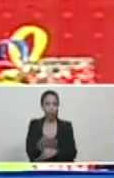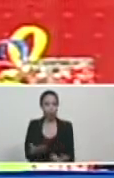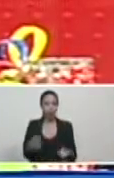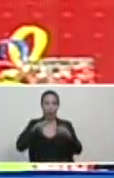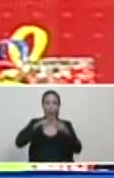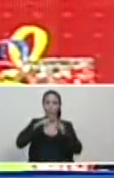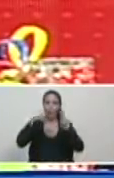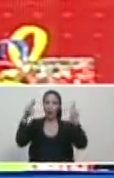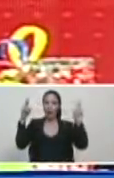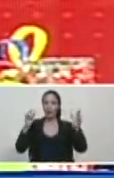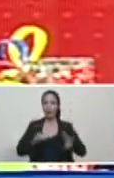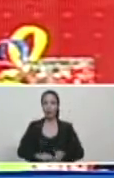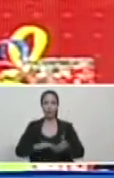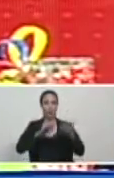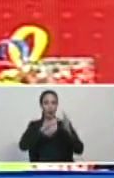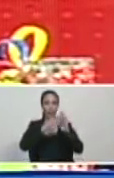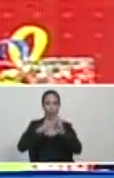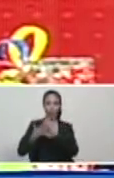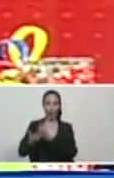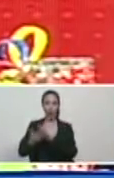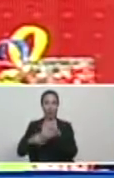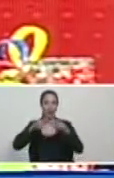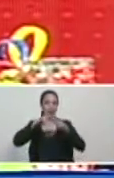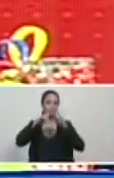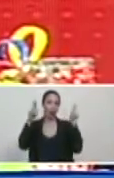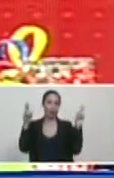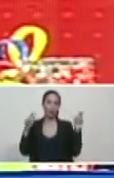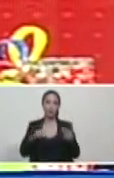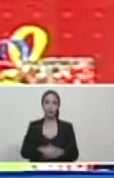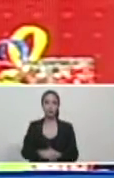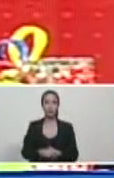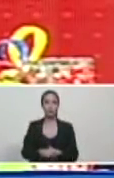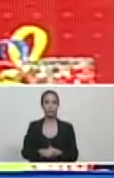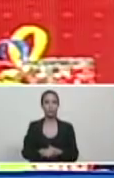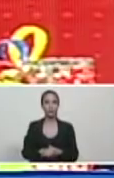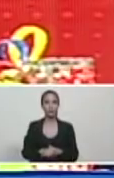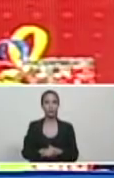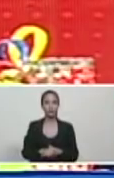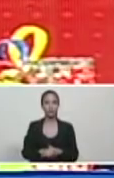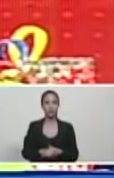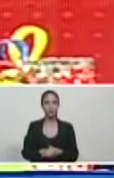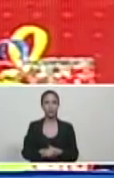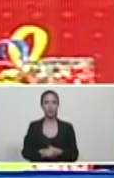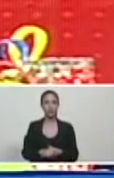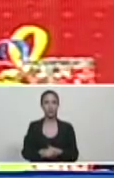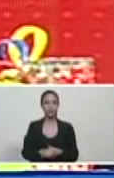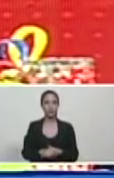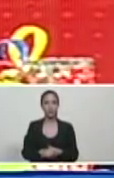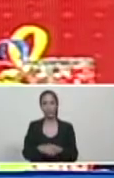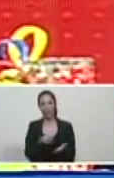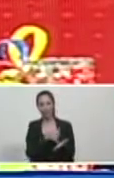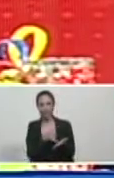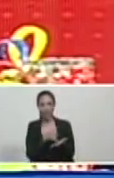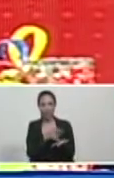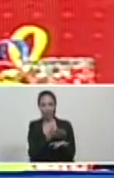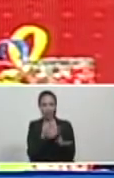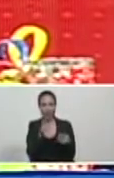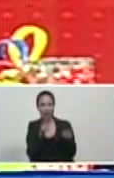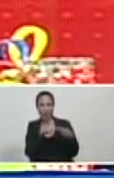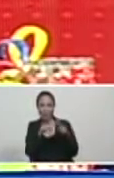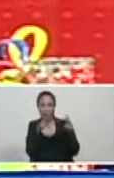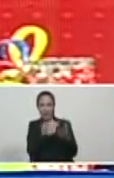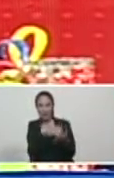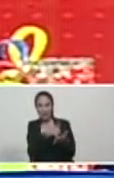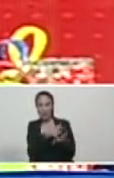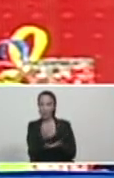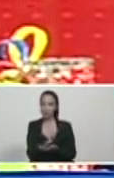la paz de la comunidad, la paz de Venezuela, la paz de nuestra patria, que nadie la vulnere, la paz.